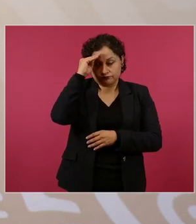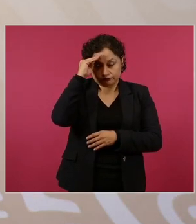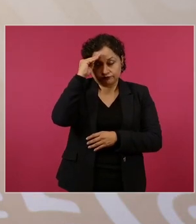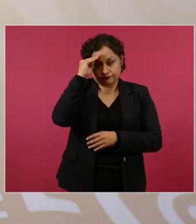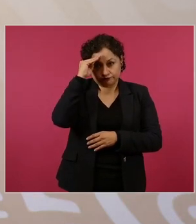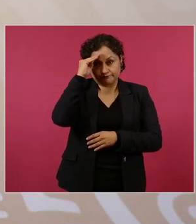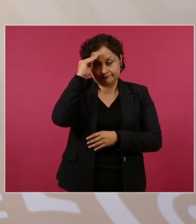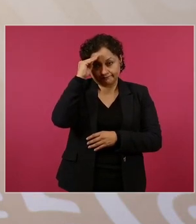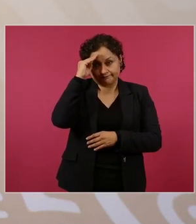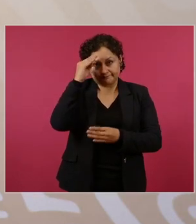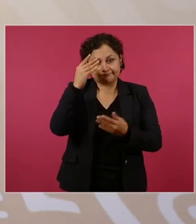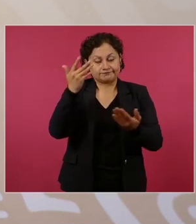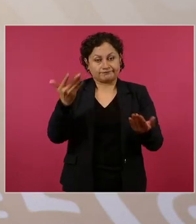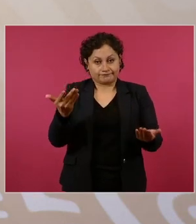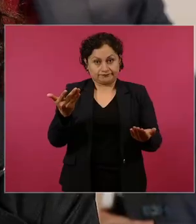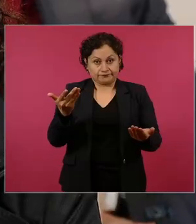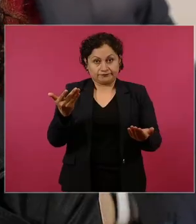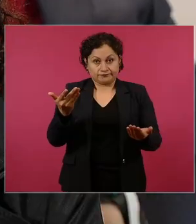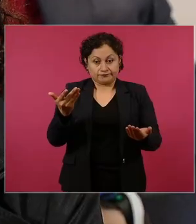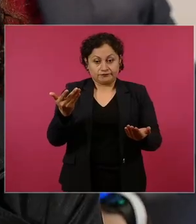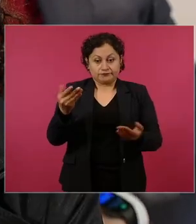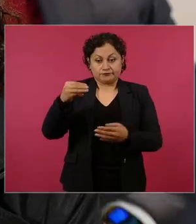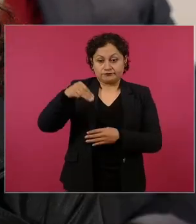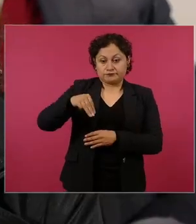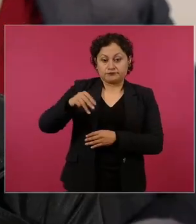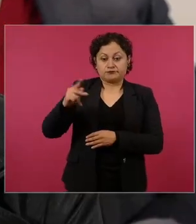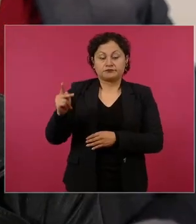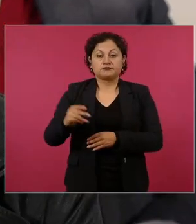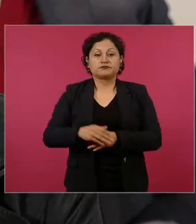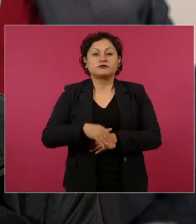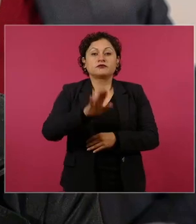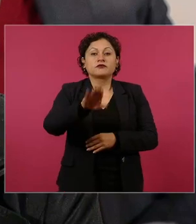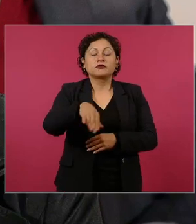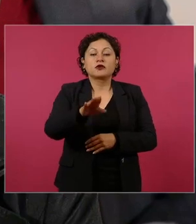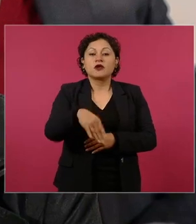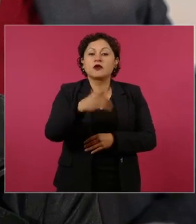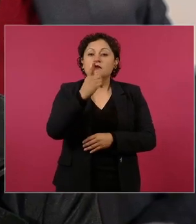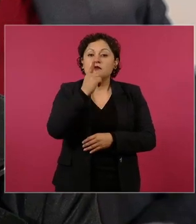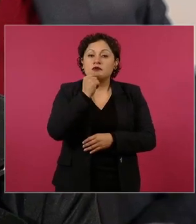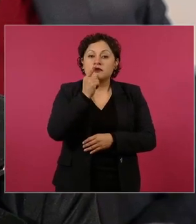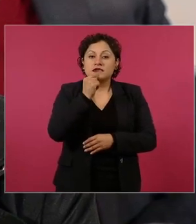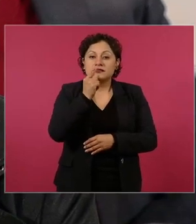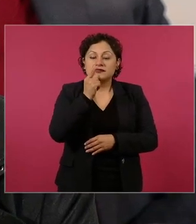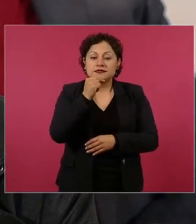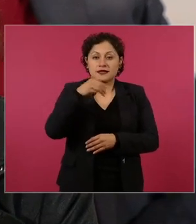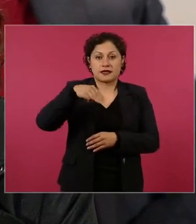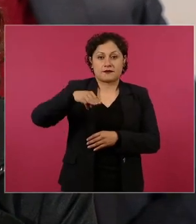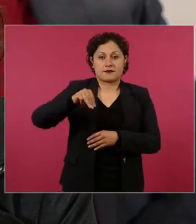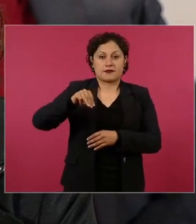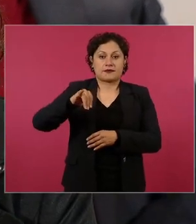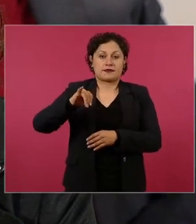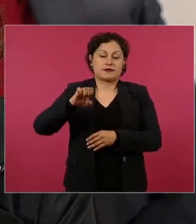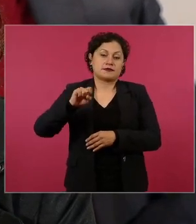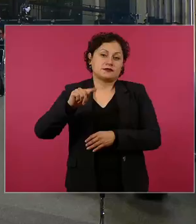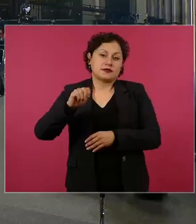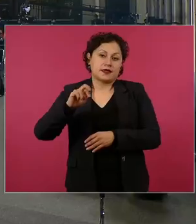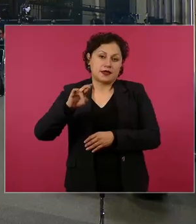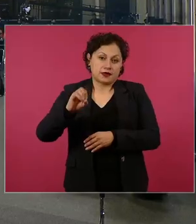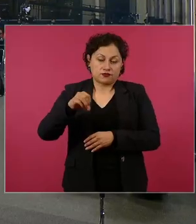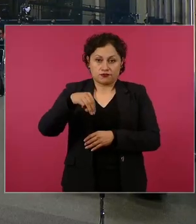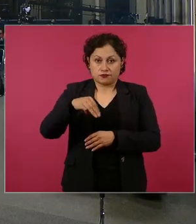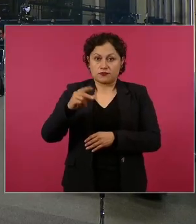también los ministerios públicos… Y la policía ministerial, ¿no? Y la policía ministerial, ¿sí?,